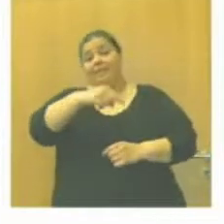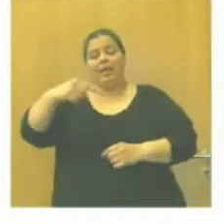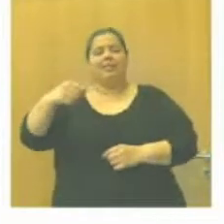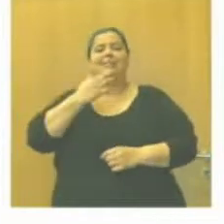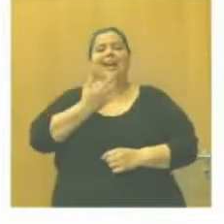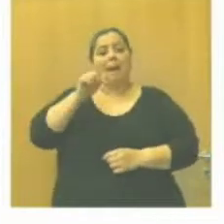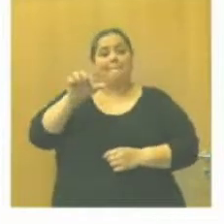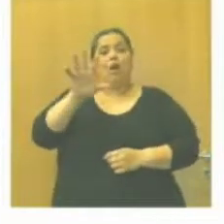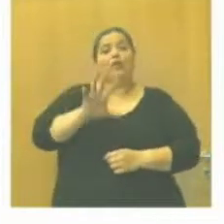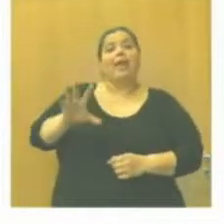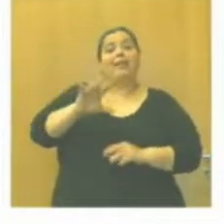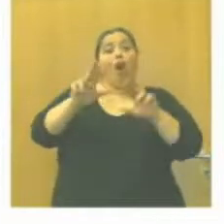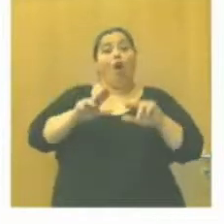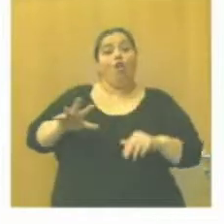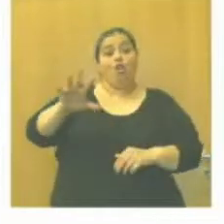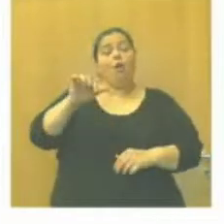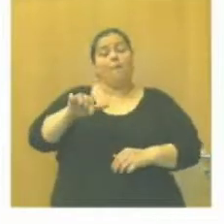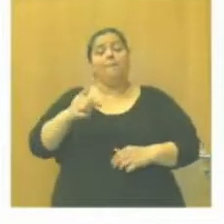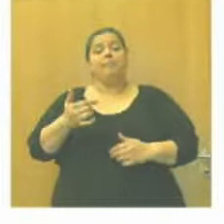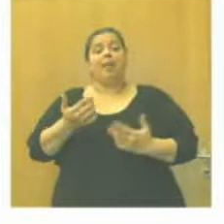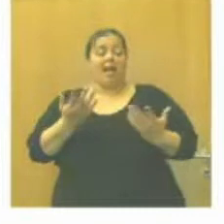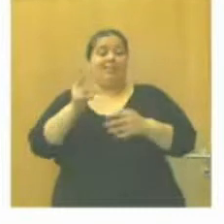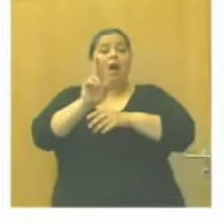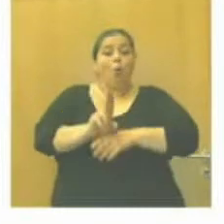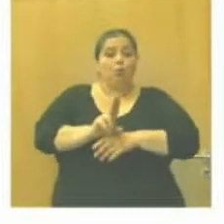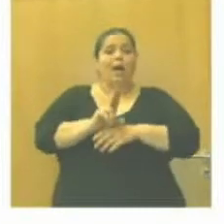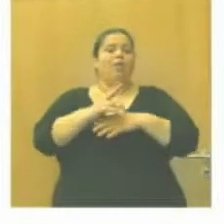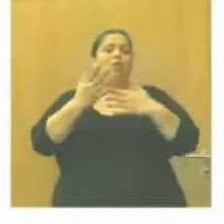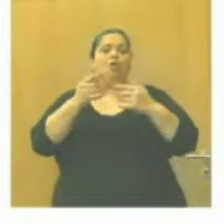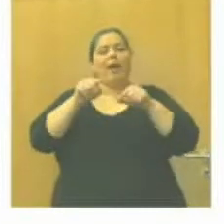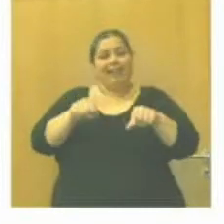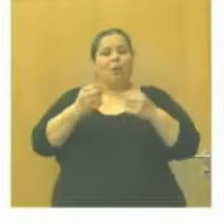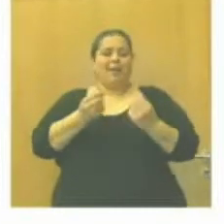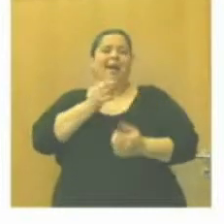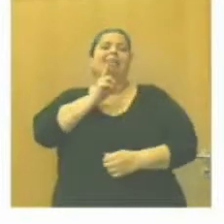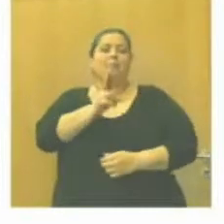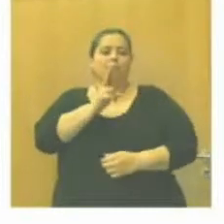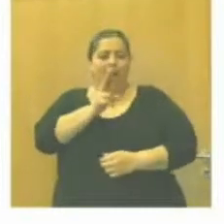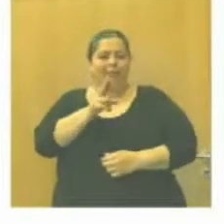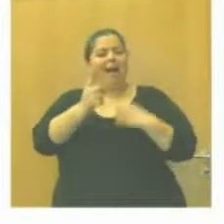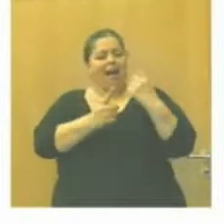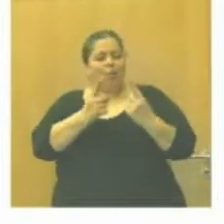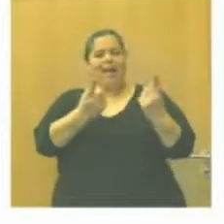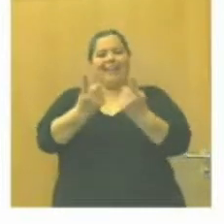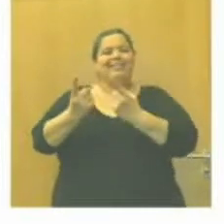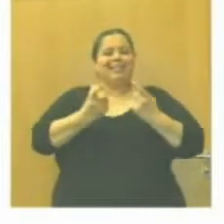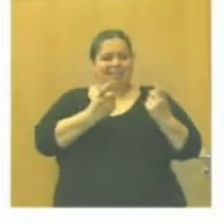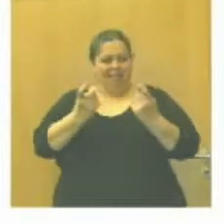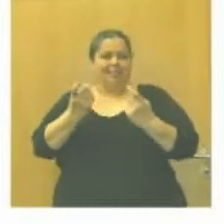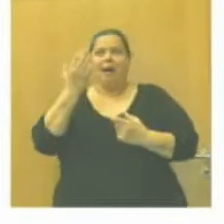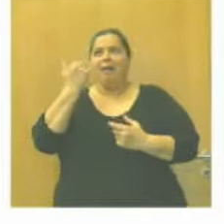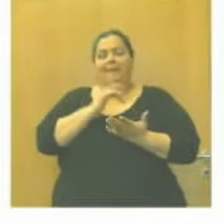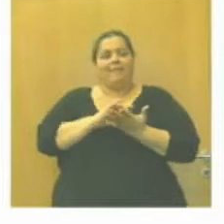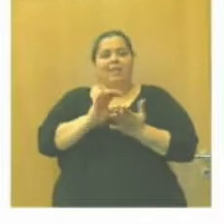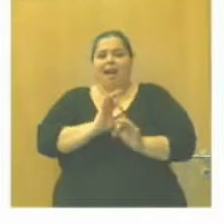región donde se han usado para responder a esas necesidades y cubrir muchos vacíos que existían.